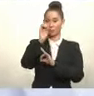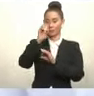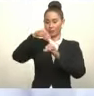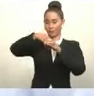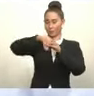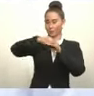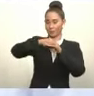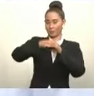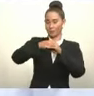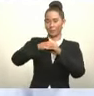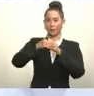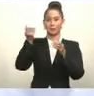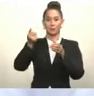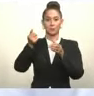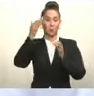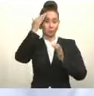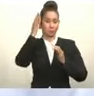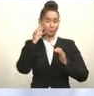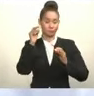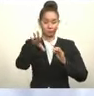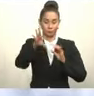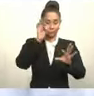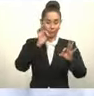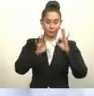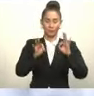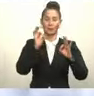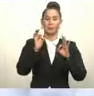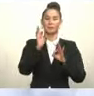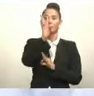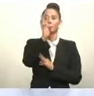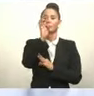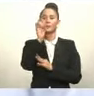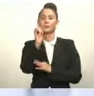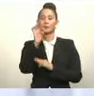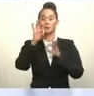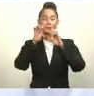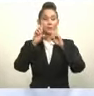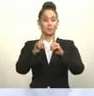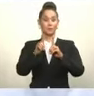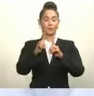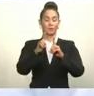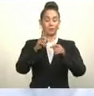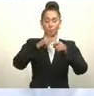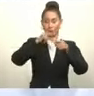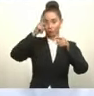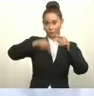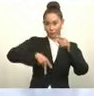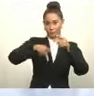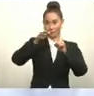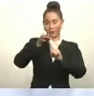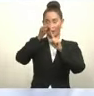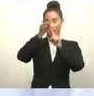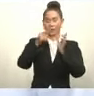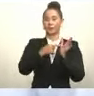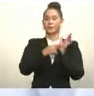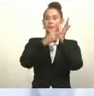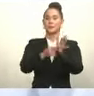participantes compitiendo para seleccionar a más de 60 educadores con cualidades destacadas que estarán representando a sus